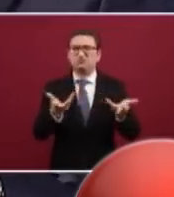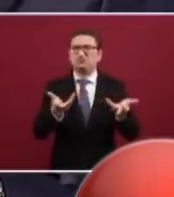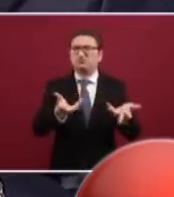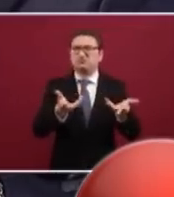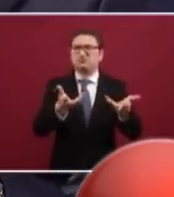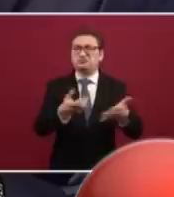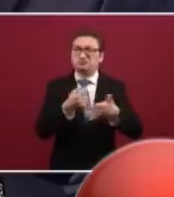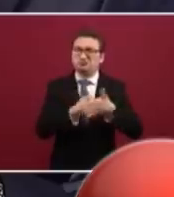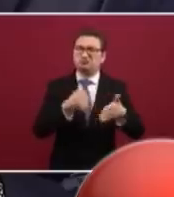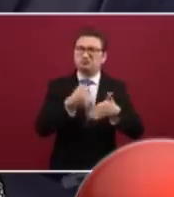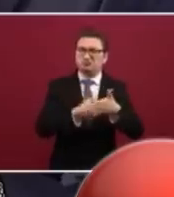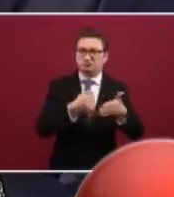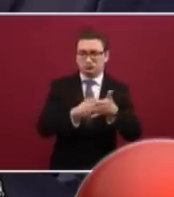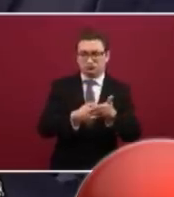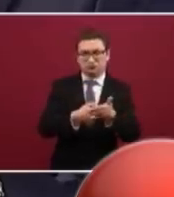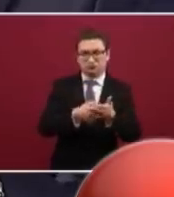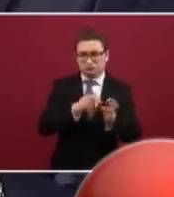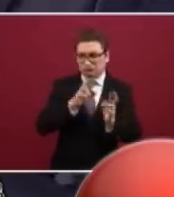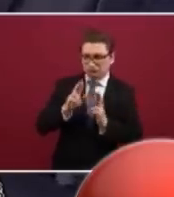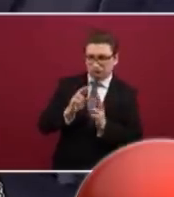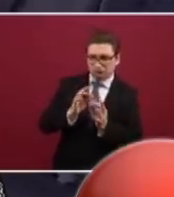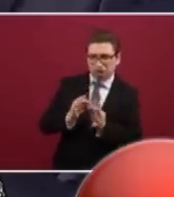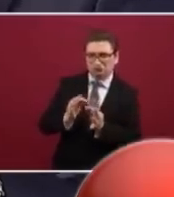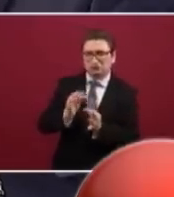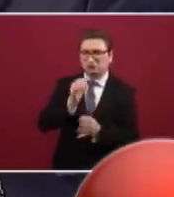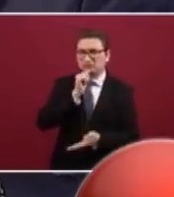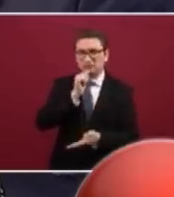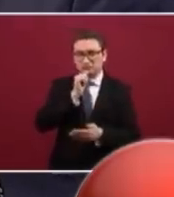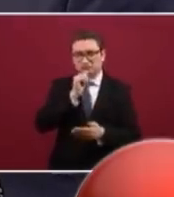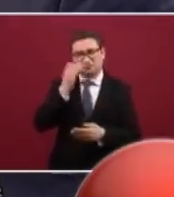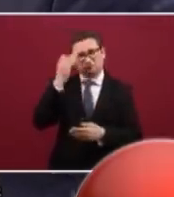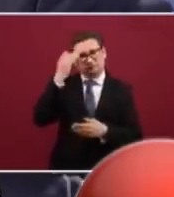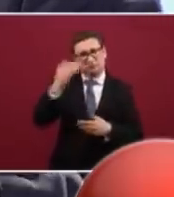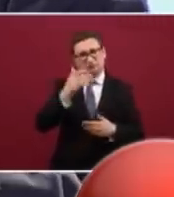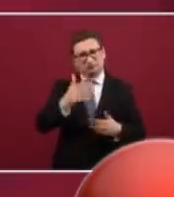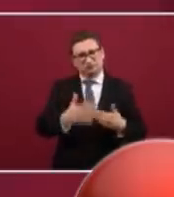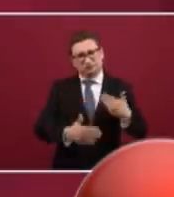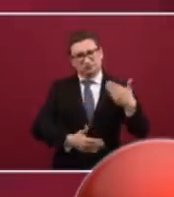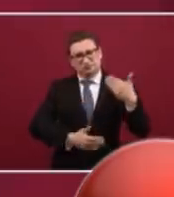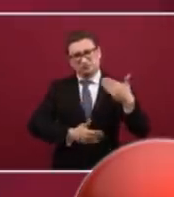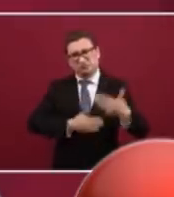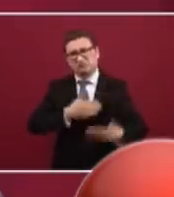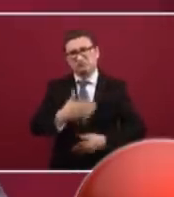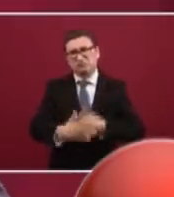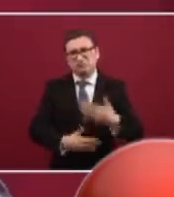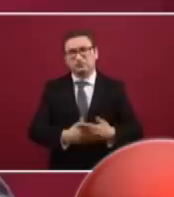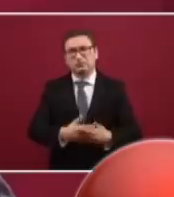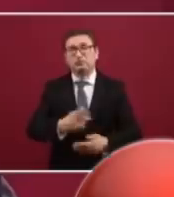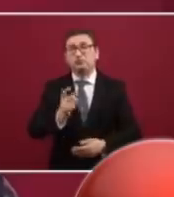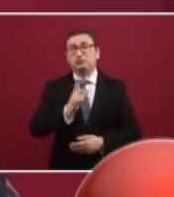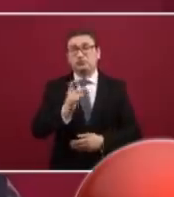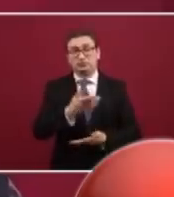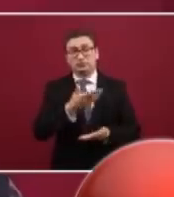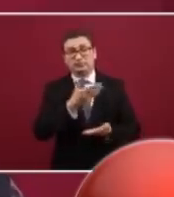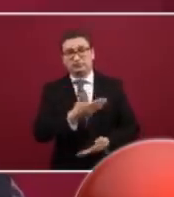no cumplidas. Pasó el tiempo y es hasta que llega el general Cárdenas